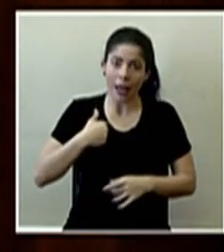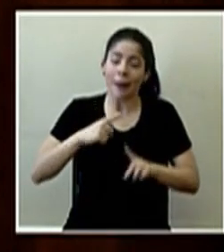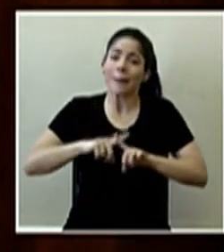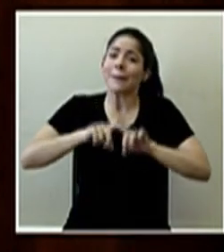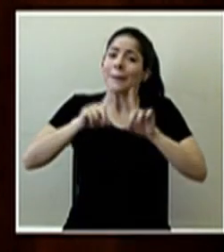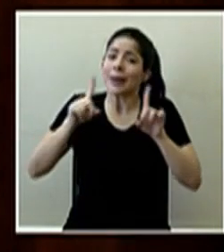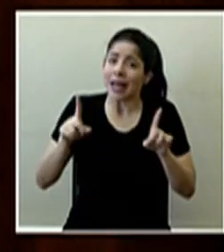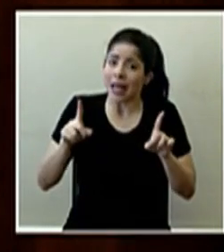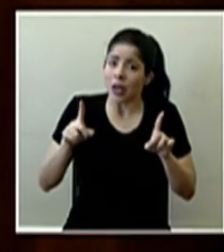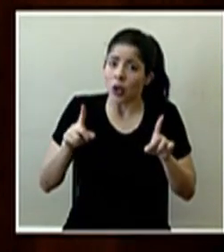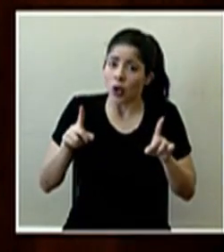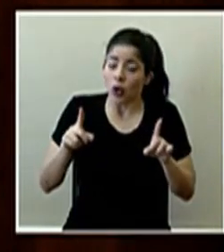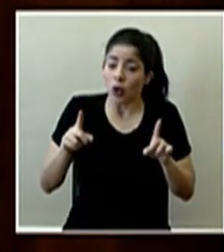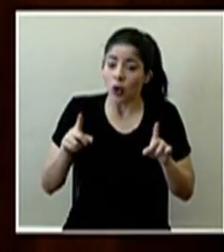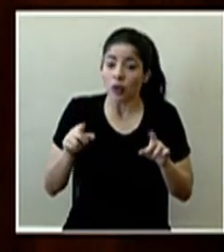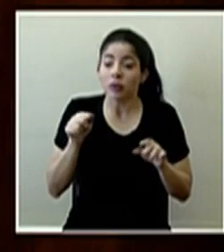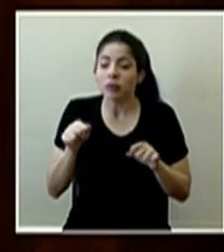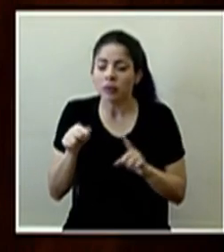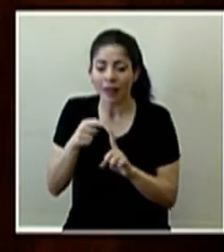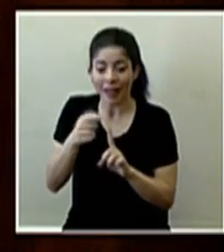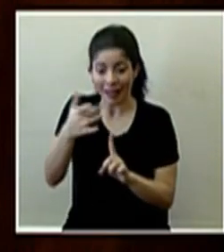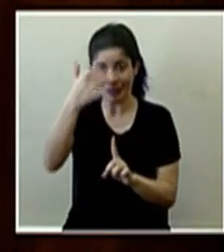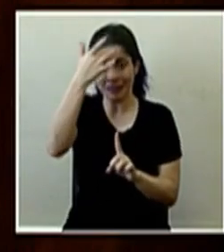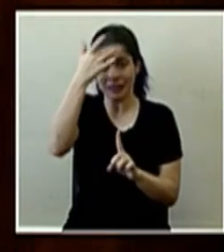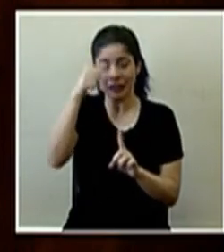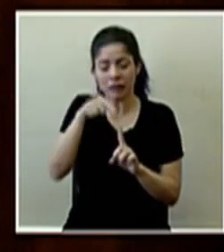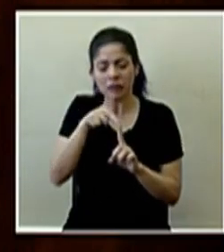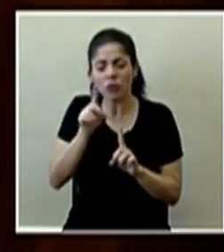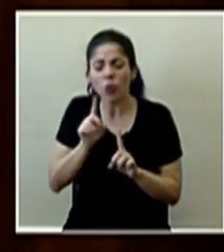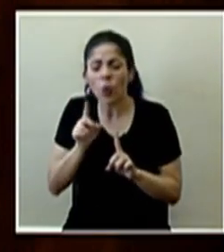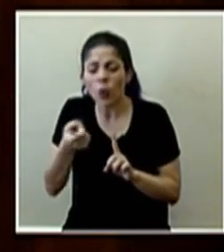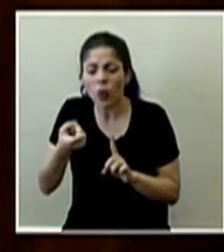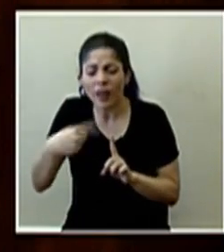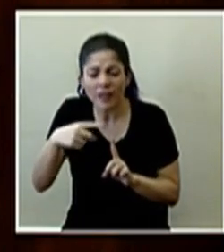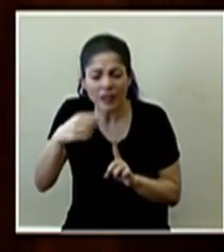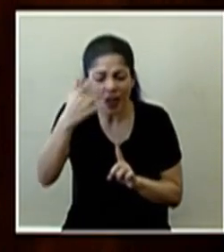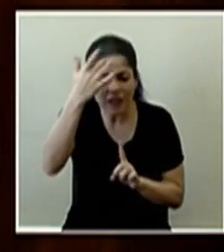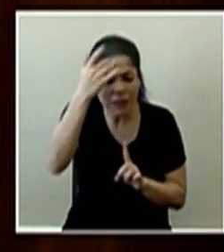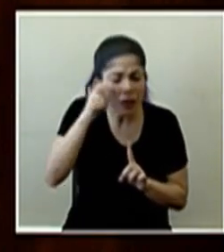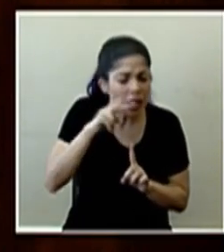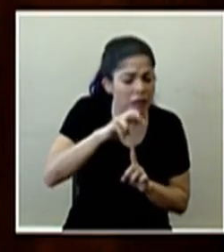Pero de los nexos epidemiológicos que hemos rastreado,